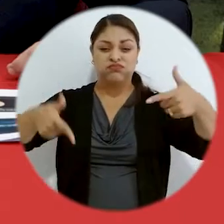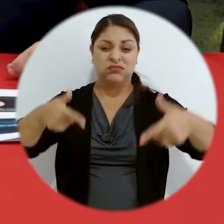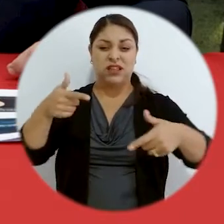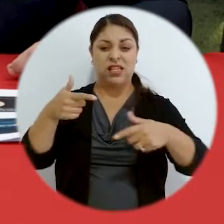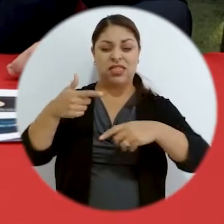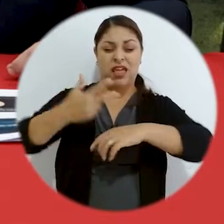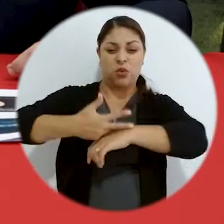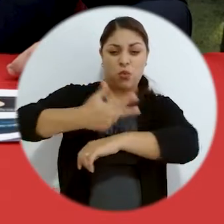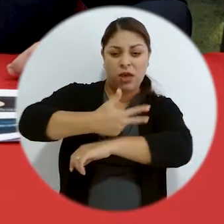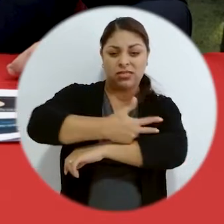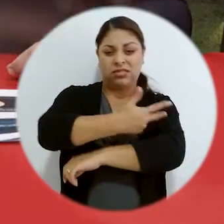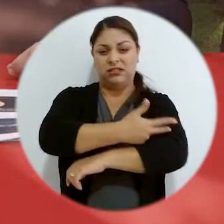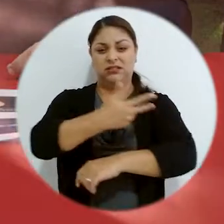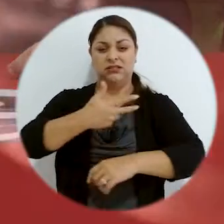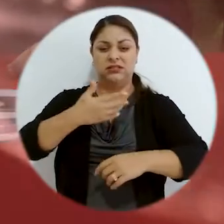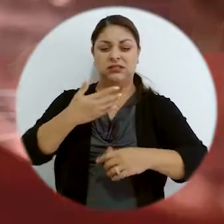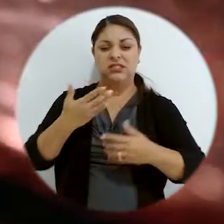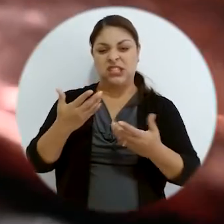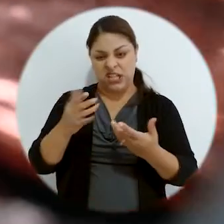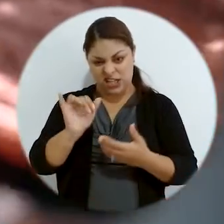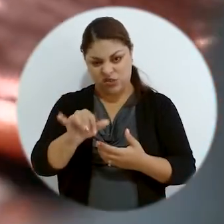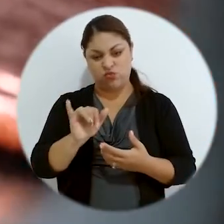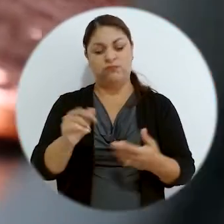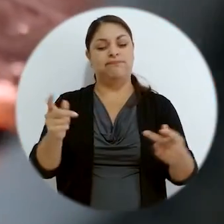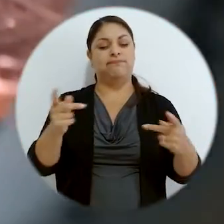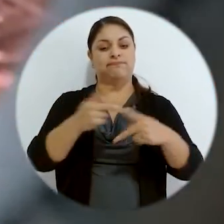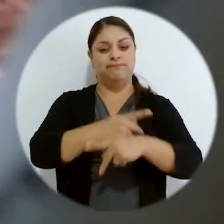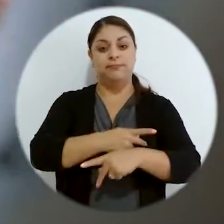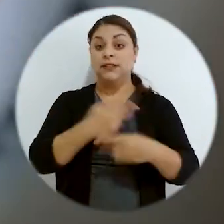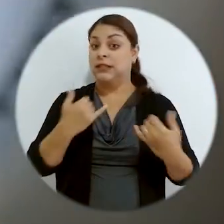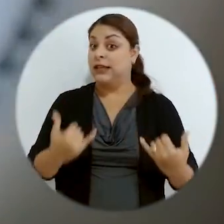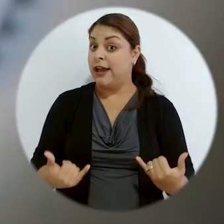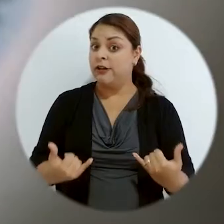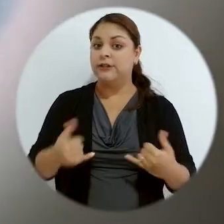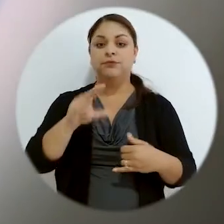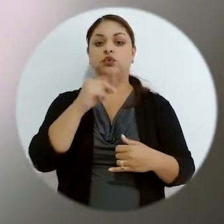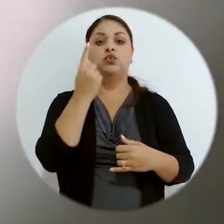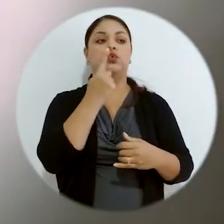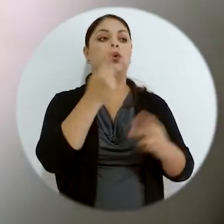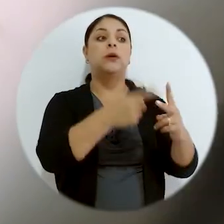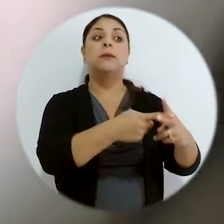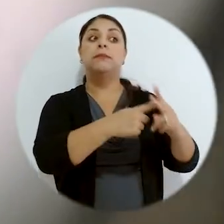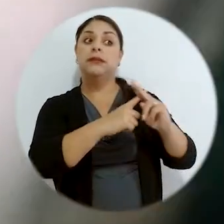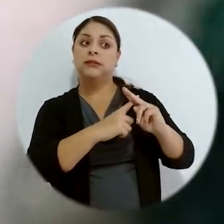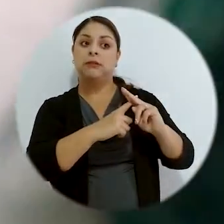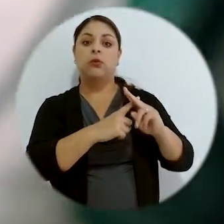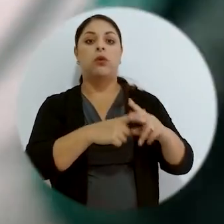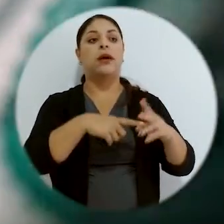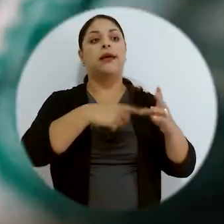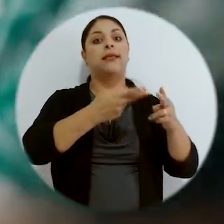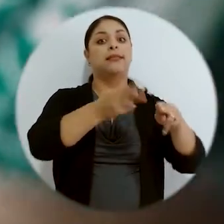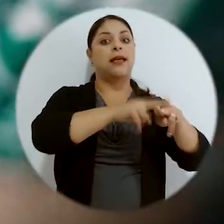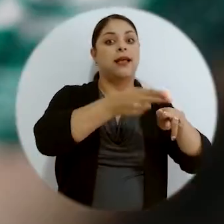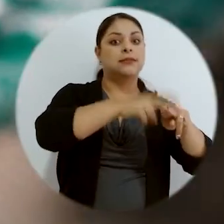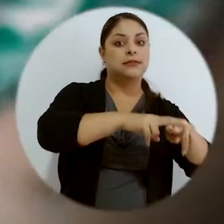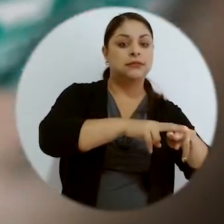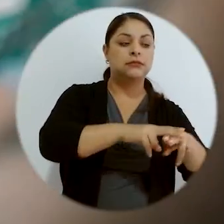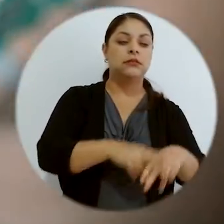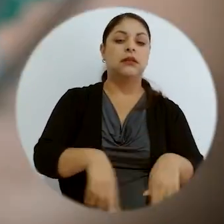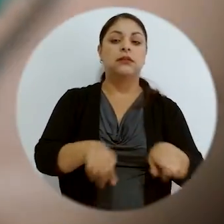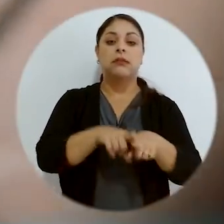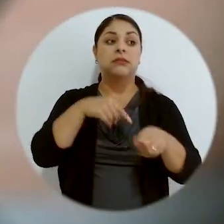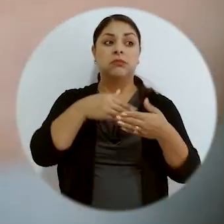capitales. Entonces, ya el interés no es el préstamo y los intereses, sino el interés es que usted